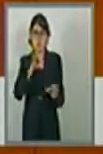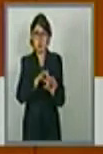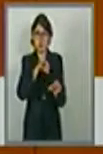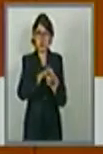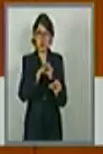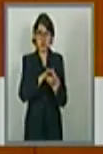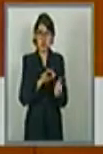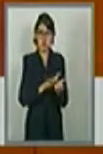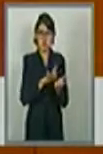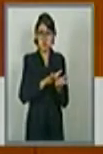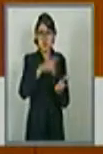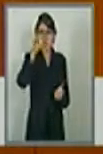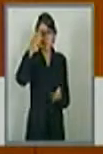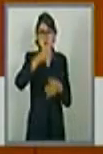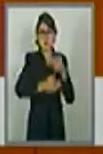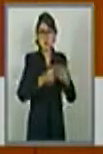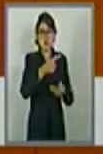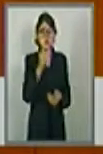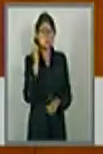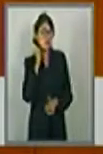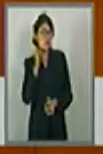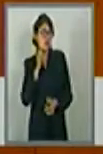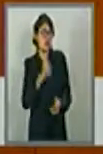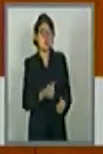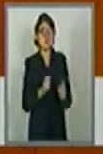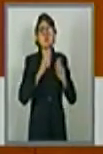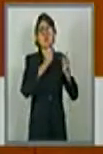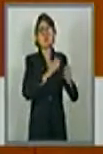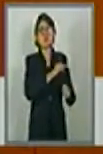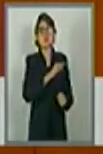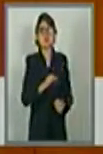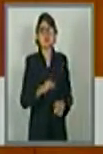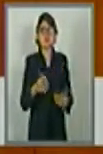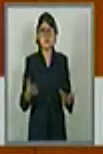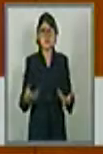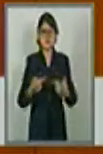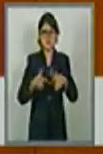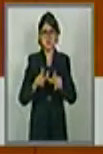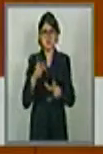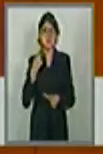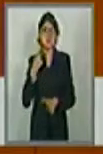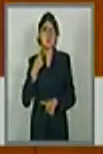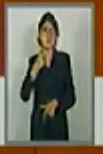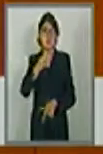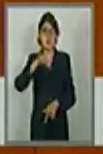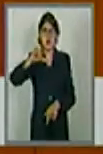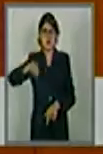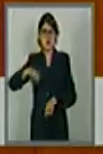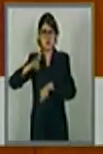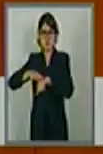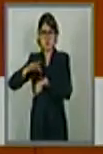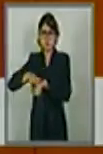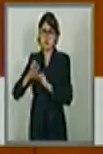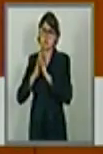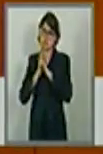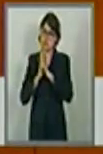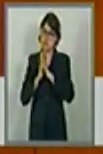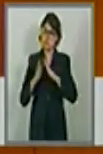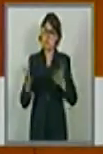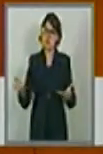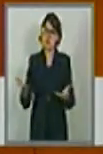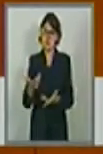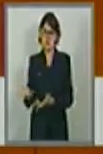Cámara Alta. En este punto de acuerdo, los legisladores de Acción Nacional hacemos un exhorto para que a favor